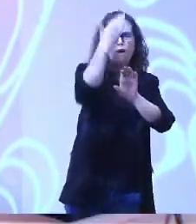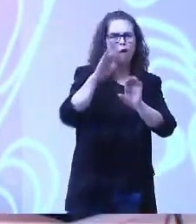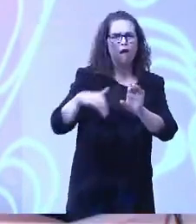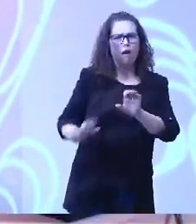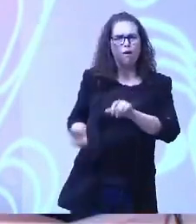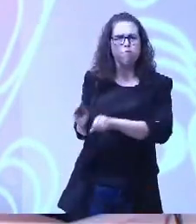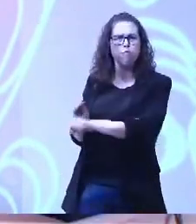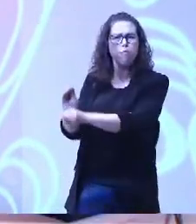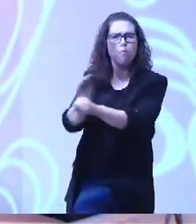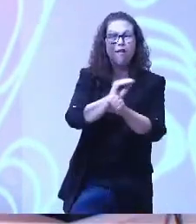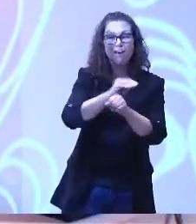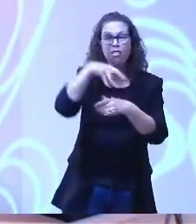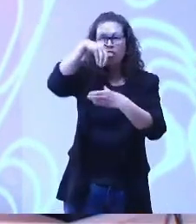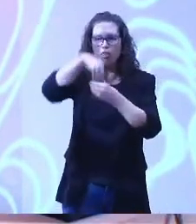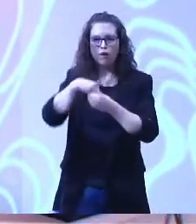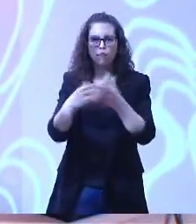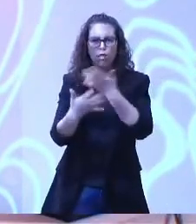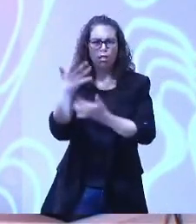dentro.